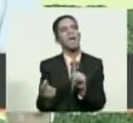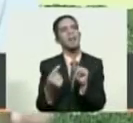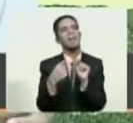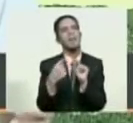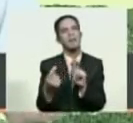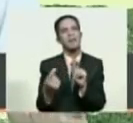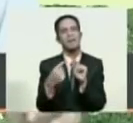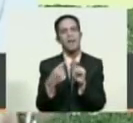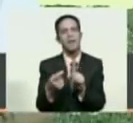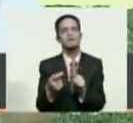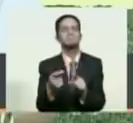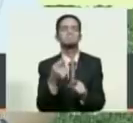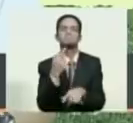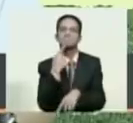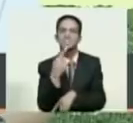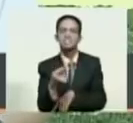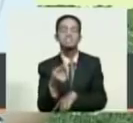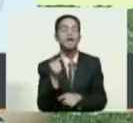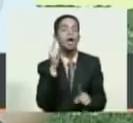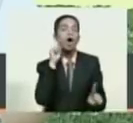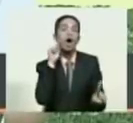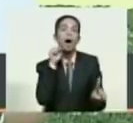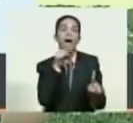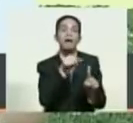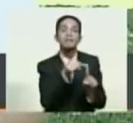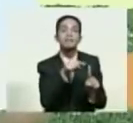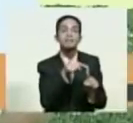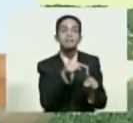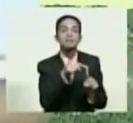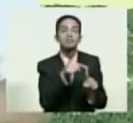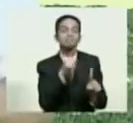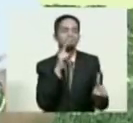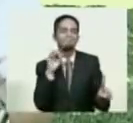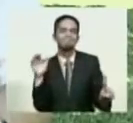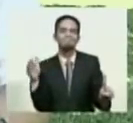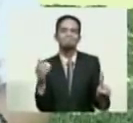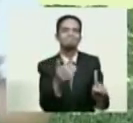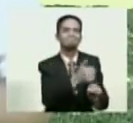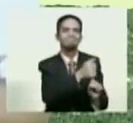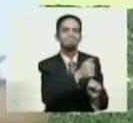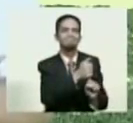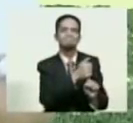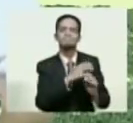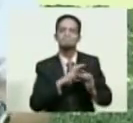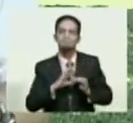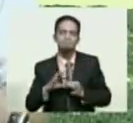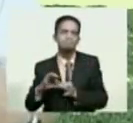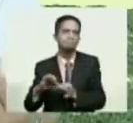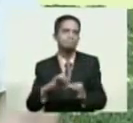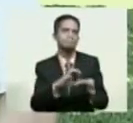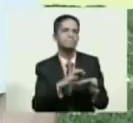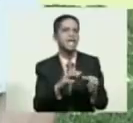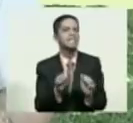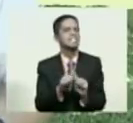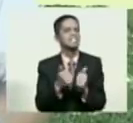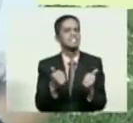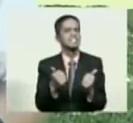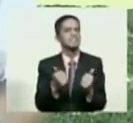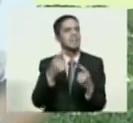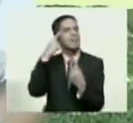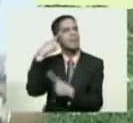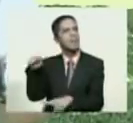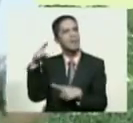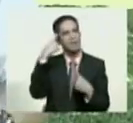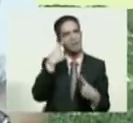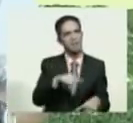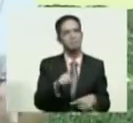objetivo en este espacio para el debate tiene que ser alcanzar metas mancomunadas, sin mezquindad, conocer también